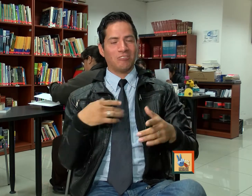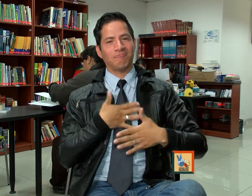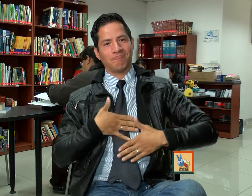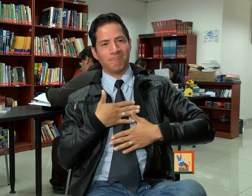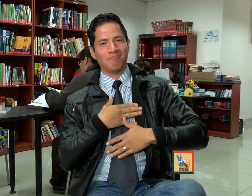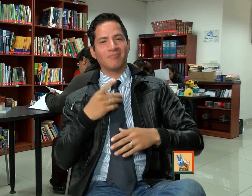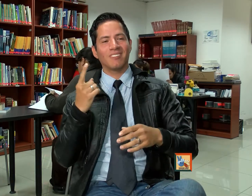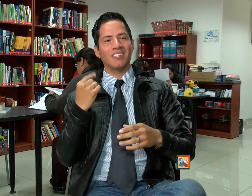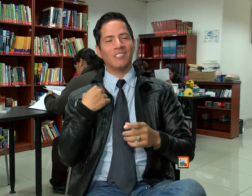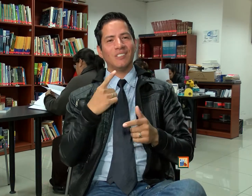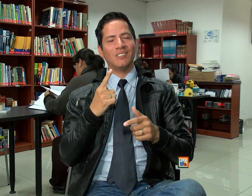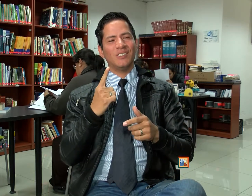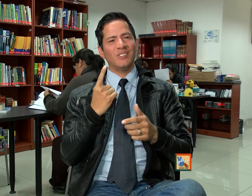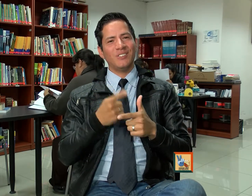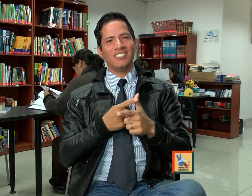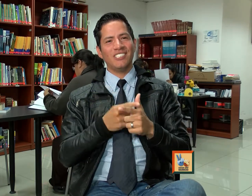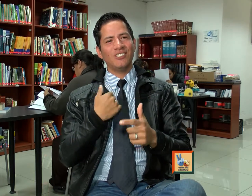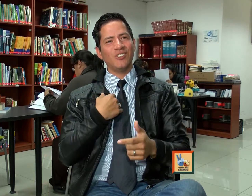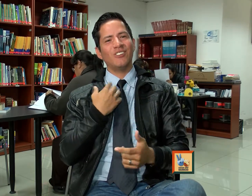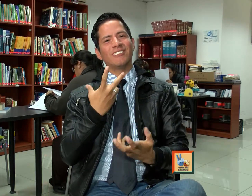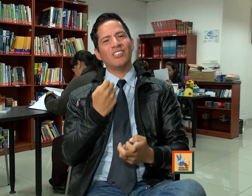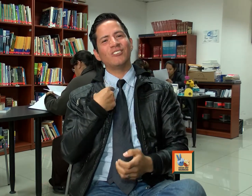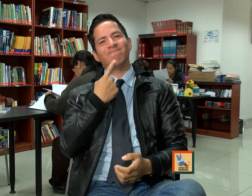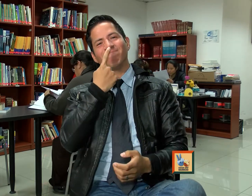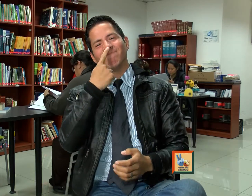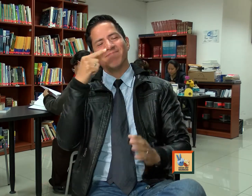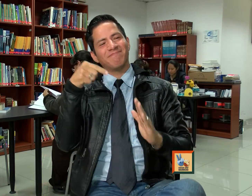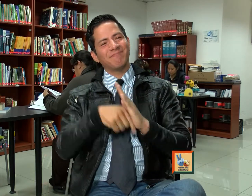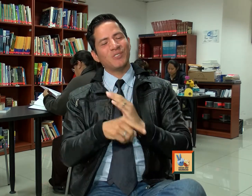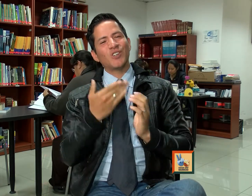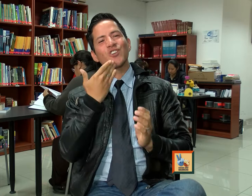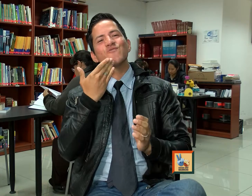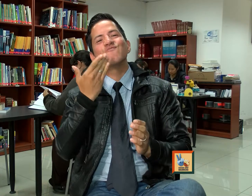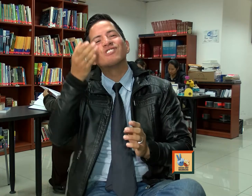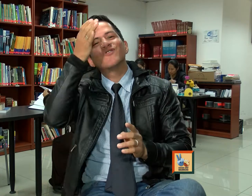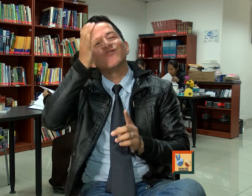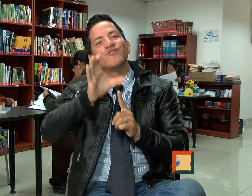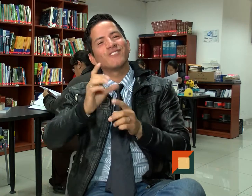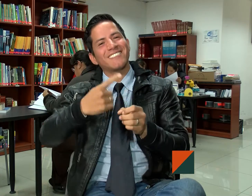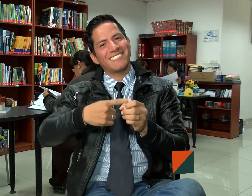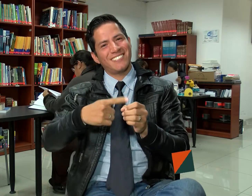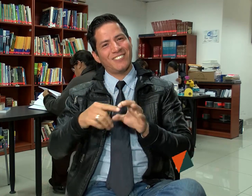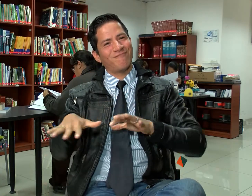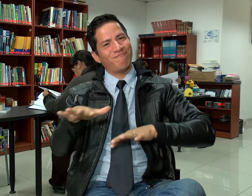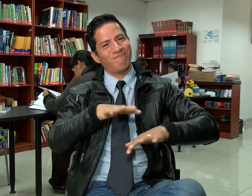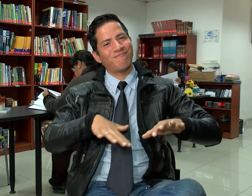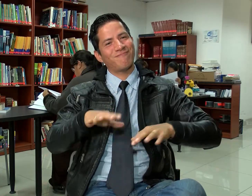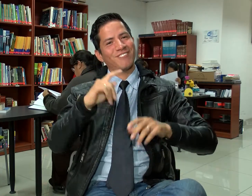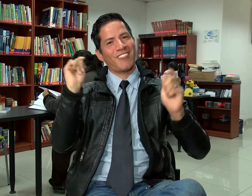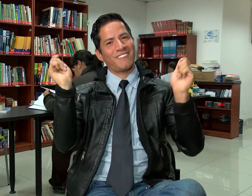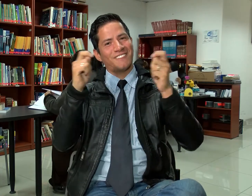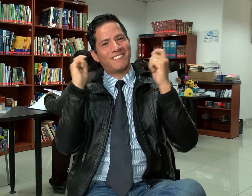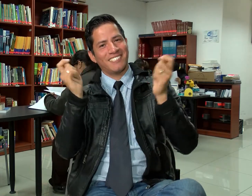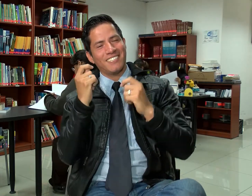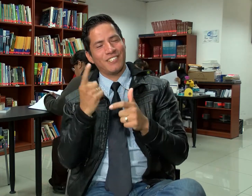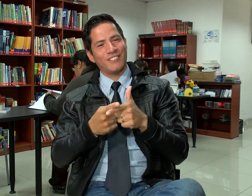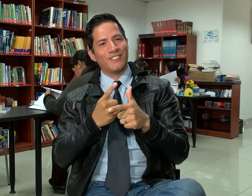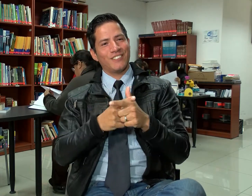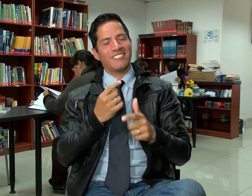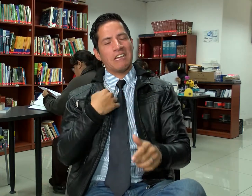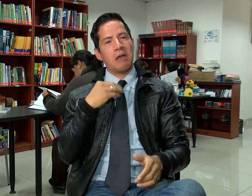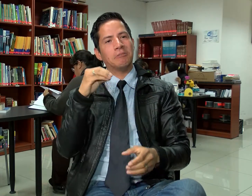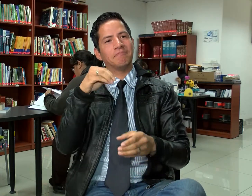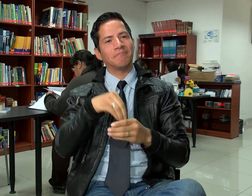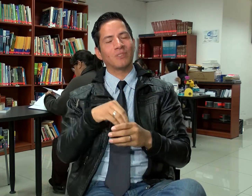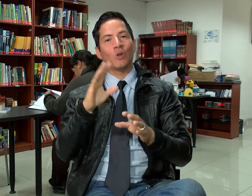Cruzaba el tercer nivel en mi instituto en Guayaquil y vine a disfrutar de mi tiempo libre aquí en Quito. Me interesó saber cómo era la